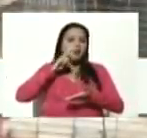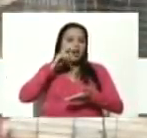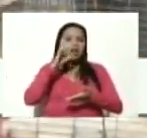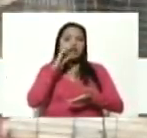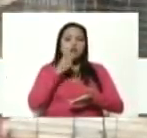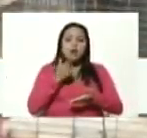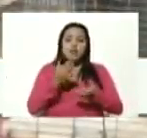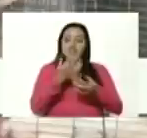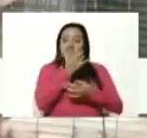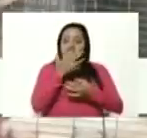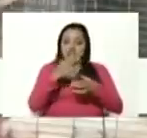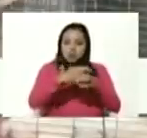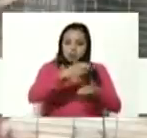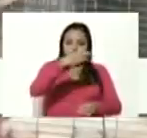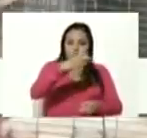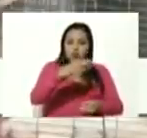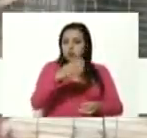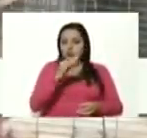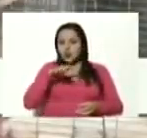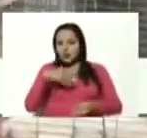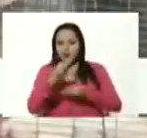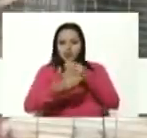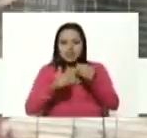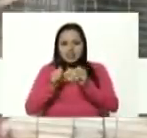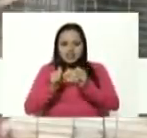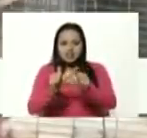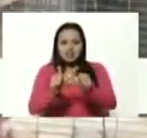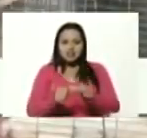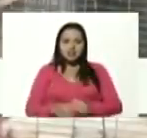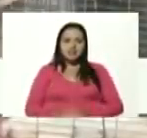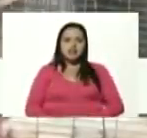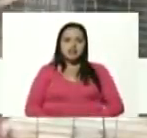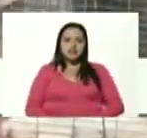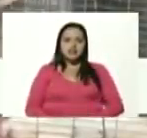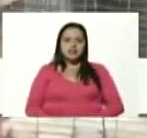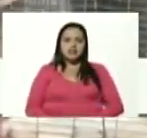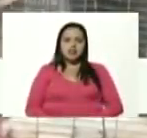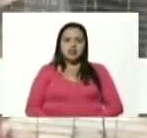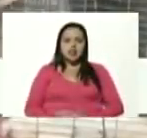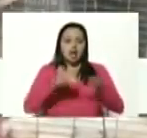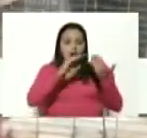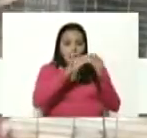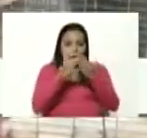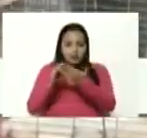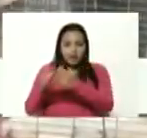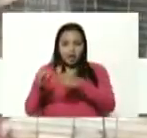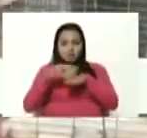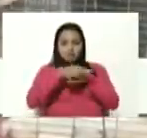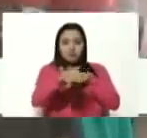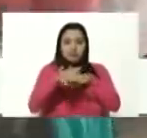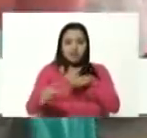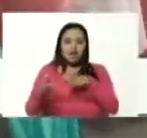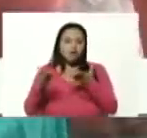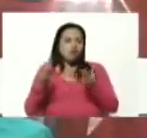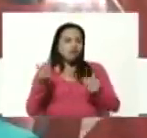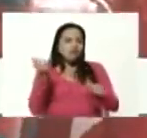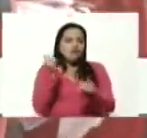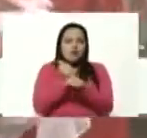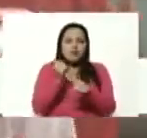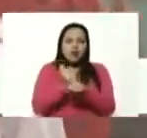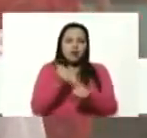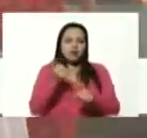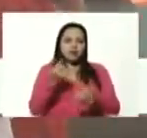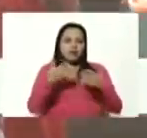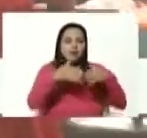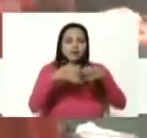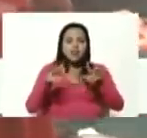siguió haciendo las salsas. En nuestra comunidad y en nuestro municipio habemos muchos productores.